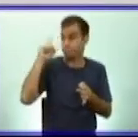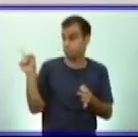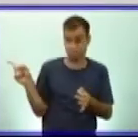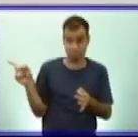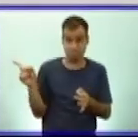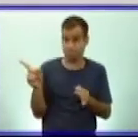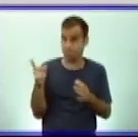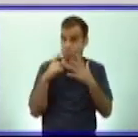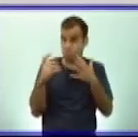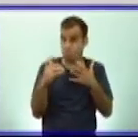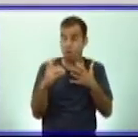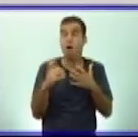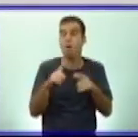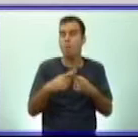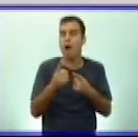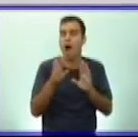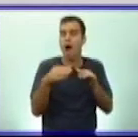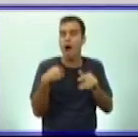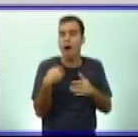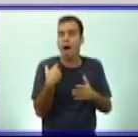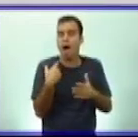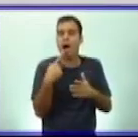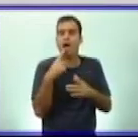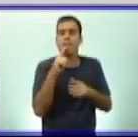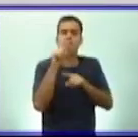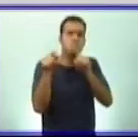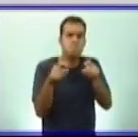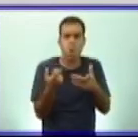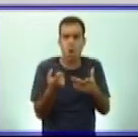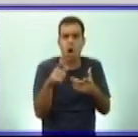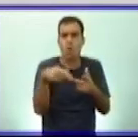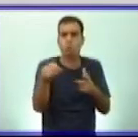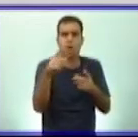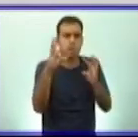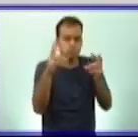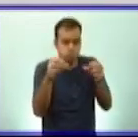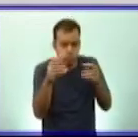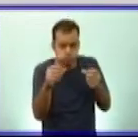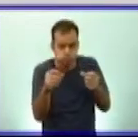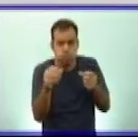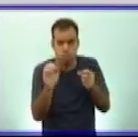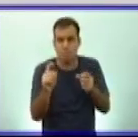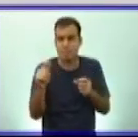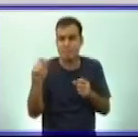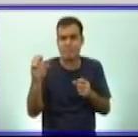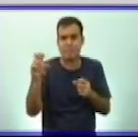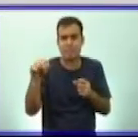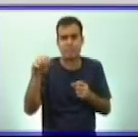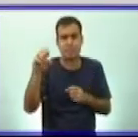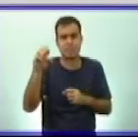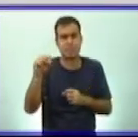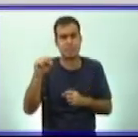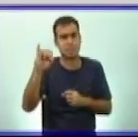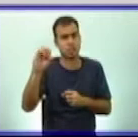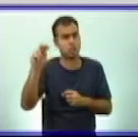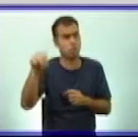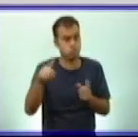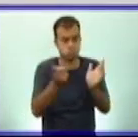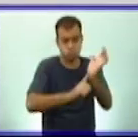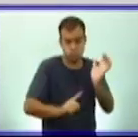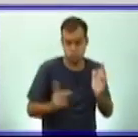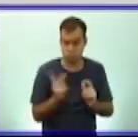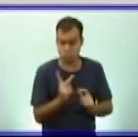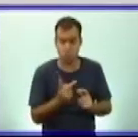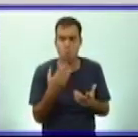un ejercicio determina el valor de la corriente o la tensión o las lecturas de los instrumentos, y lo primero que usted tiene que hacer